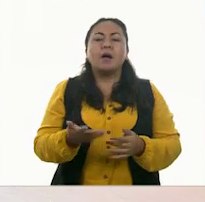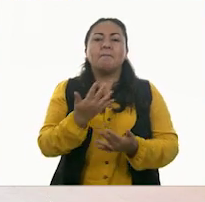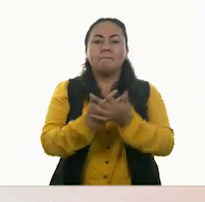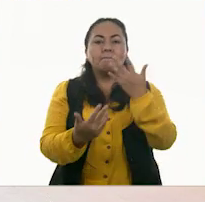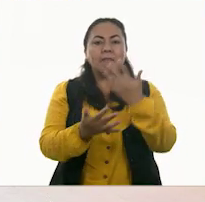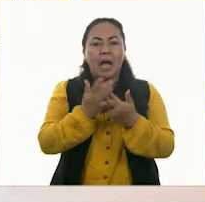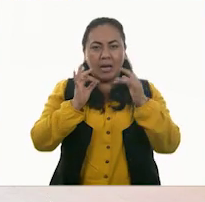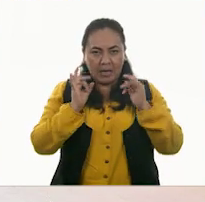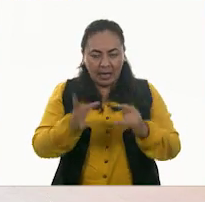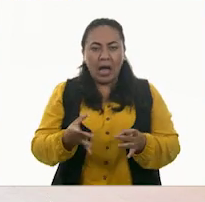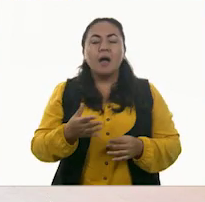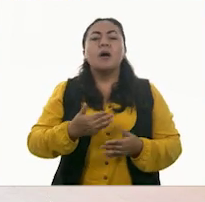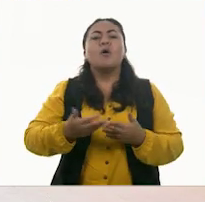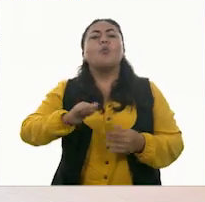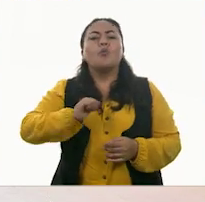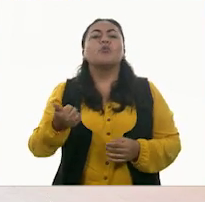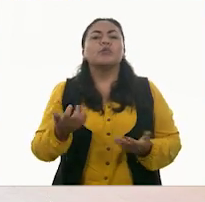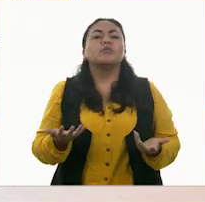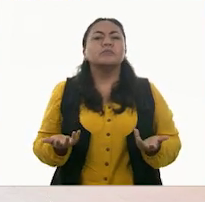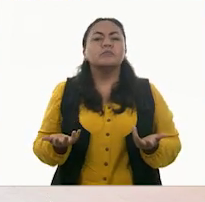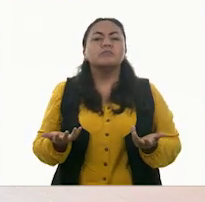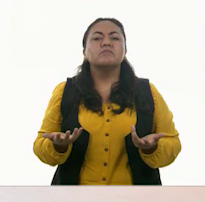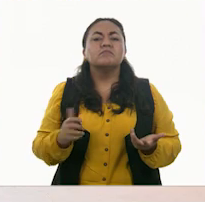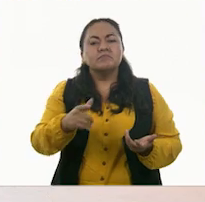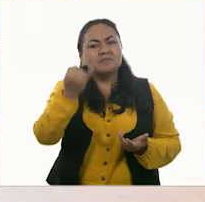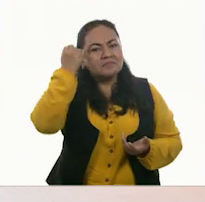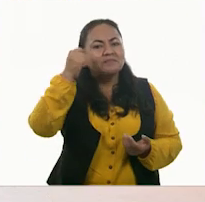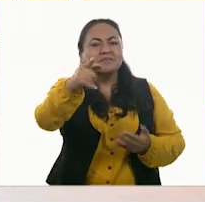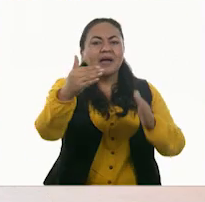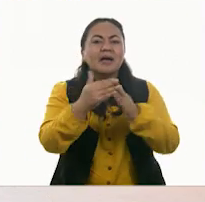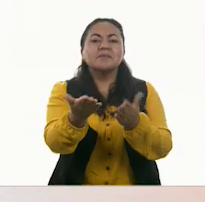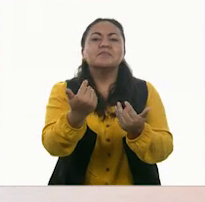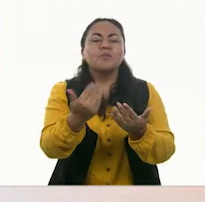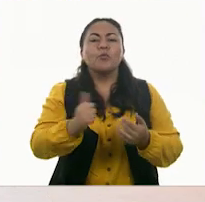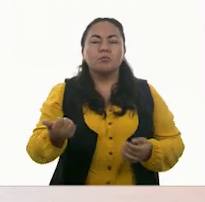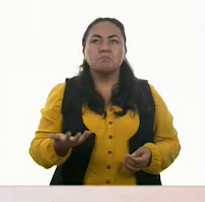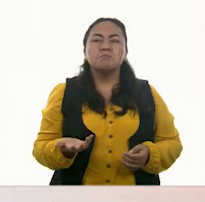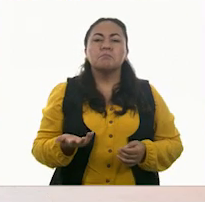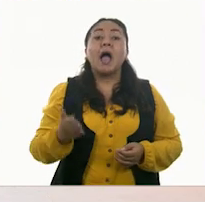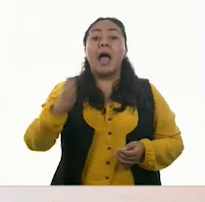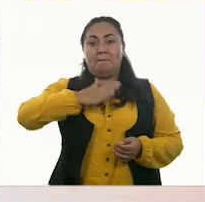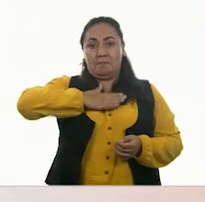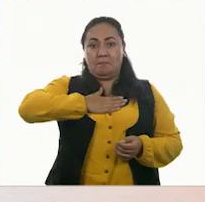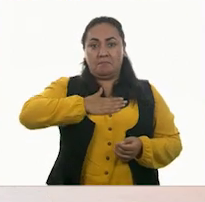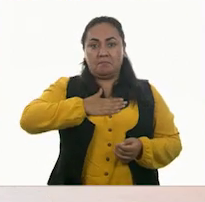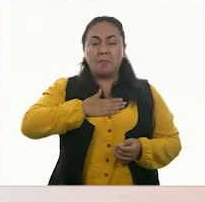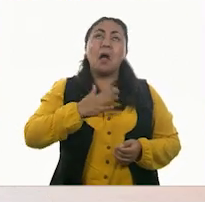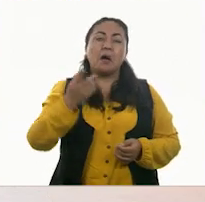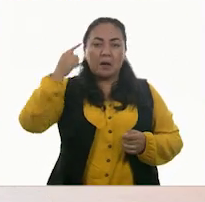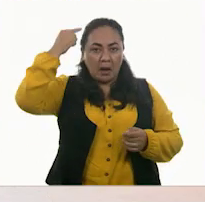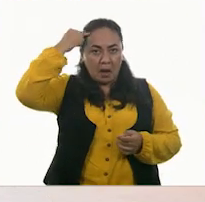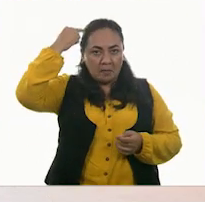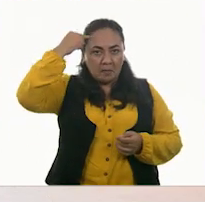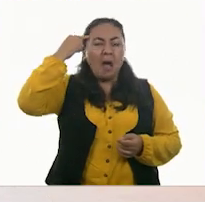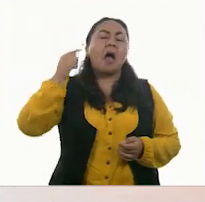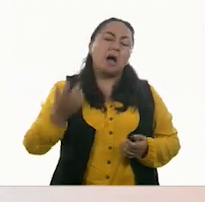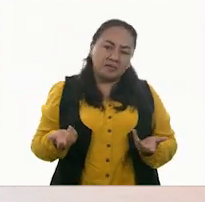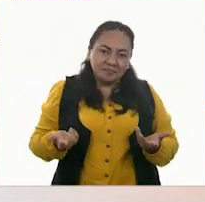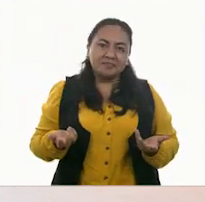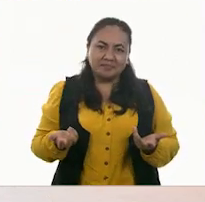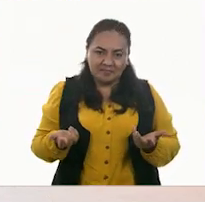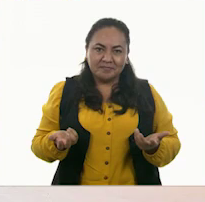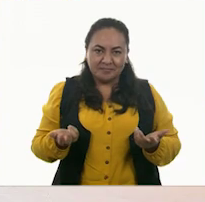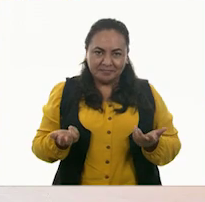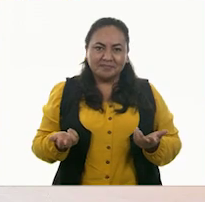¿Qué más puedo aumentarle de reto? Allá en casita. ¿Qué más? ¿Pecho? ¿Pecho? ¿Qué más? Cabeza. Y cabeza, ¿sale?